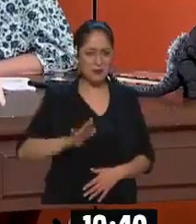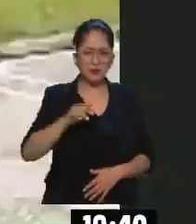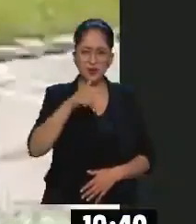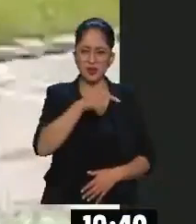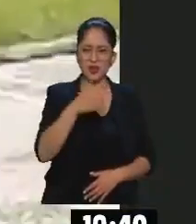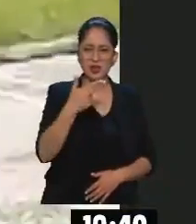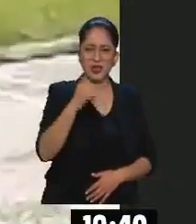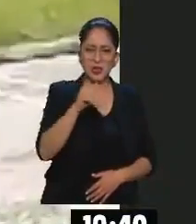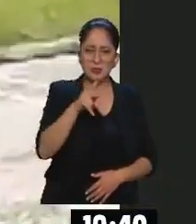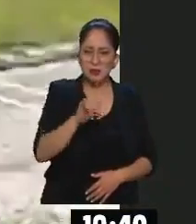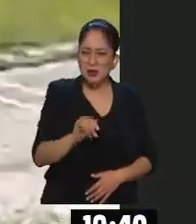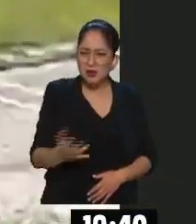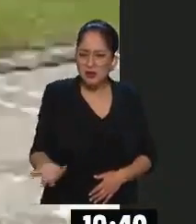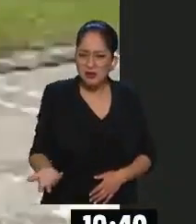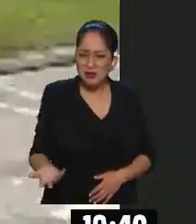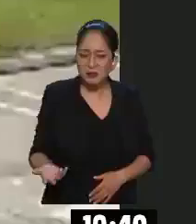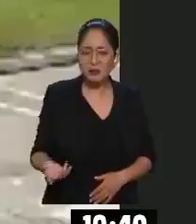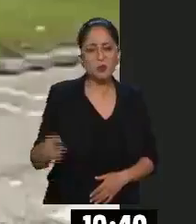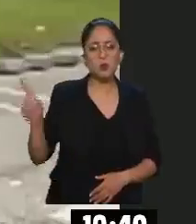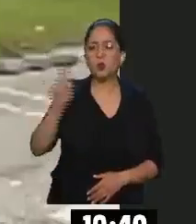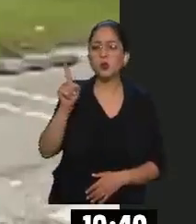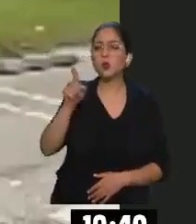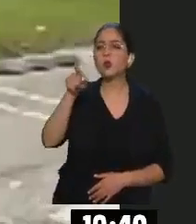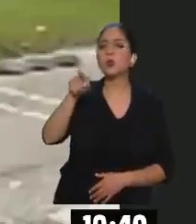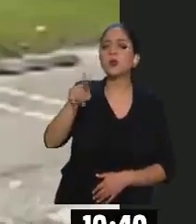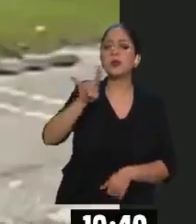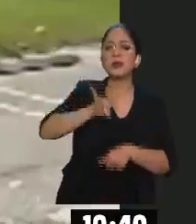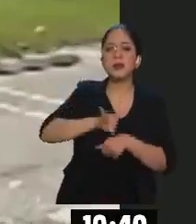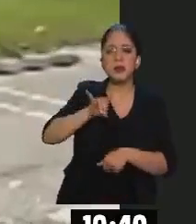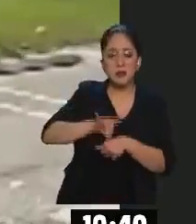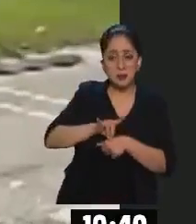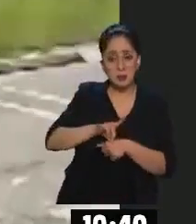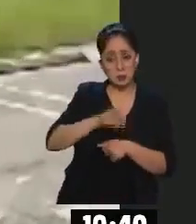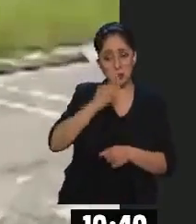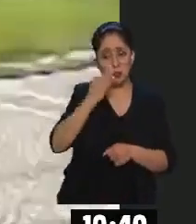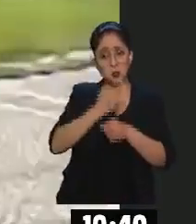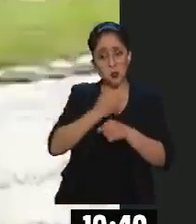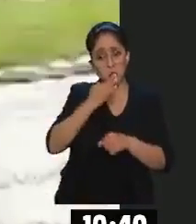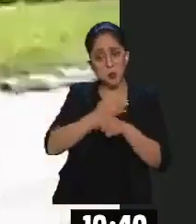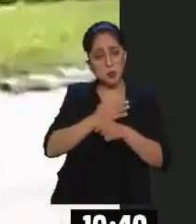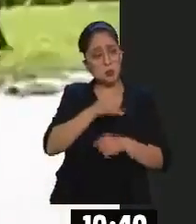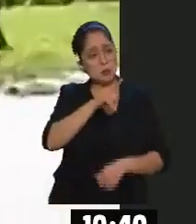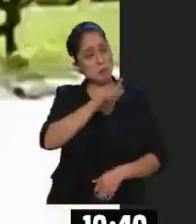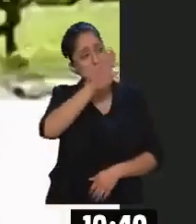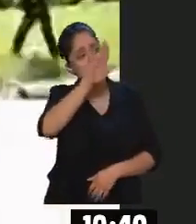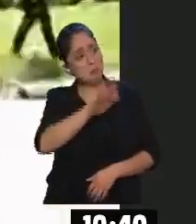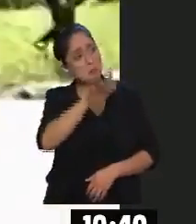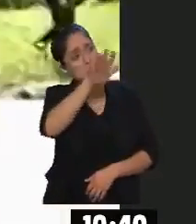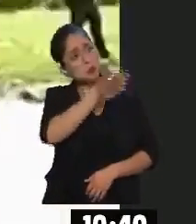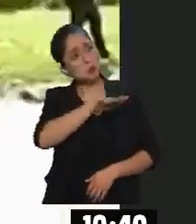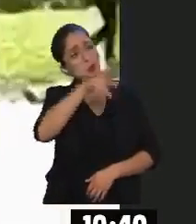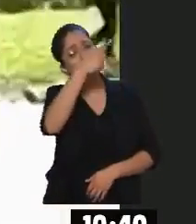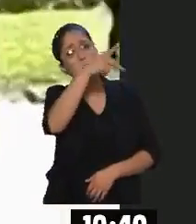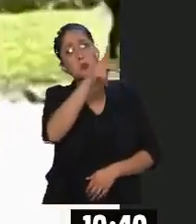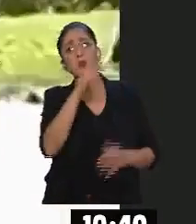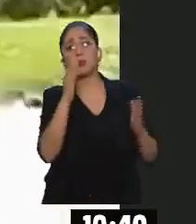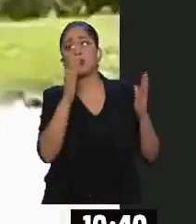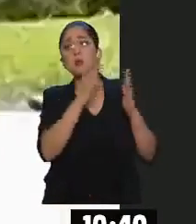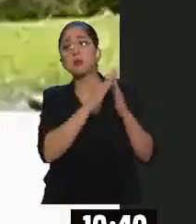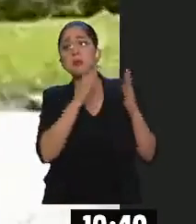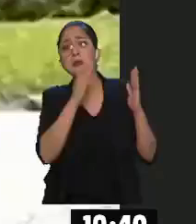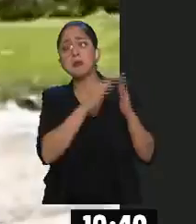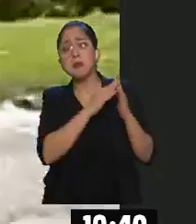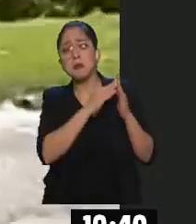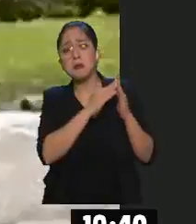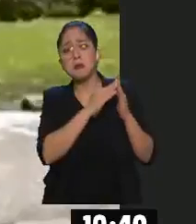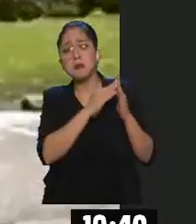pasa es que es una fachada, señor. Es una fachada. Se ve que se la pasa en su casa de bolsa. Sí. No, en su casa